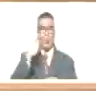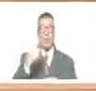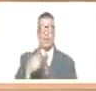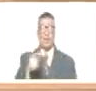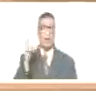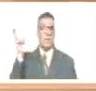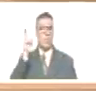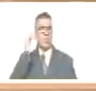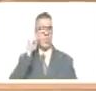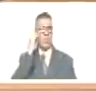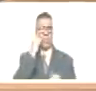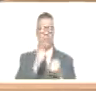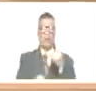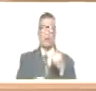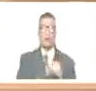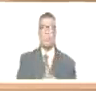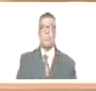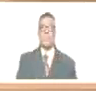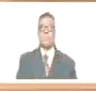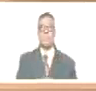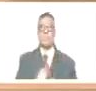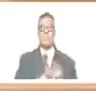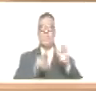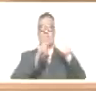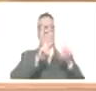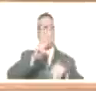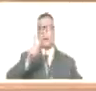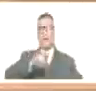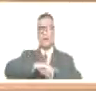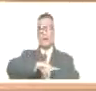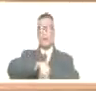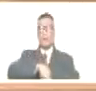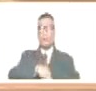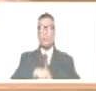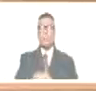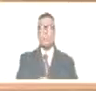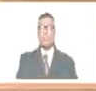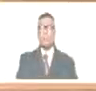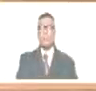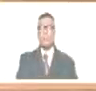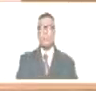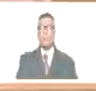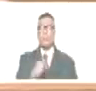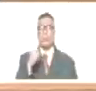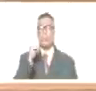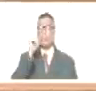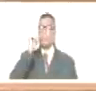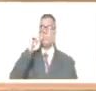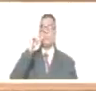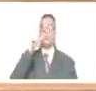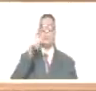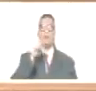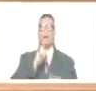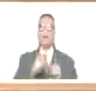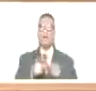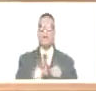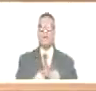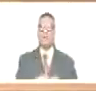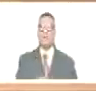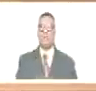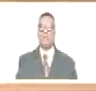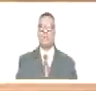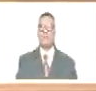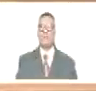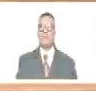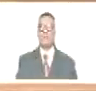últimas 72 horas nos ha dejado impávidos, algunos, indignados